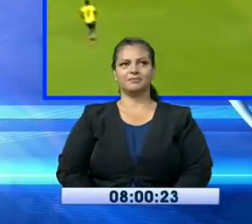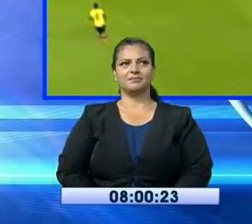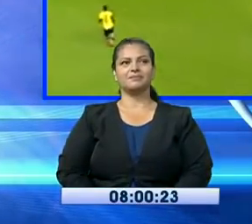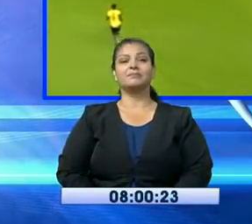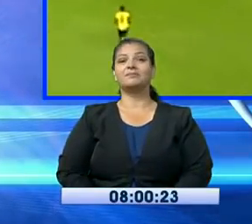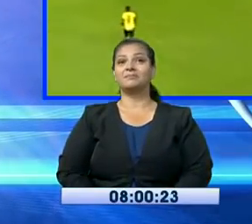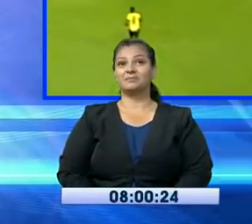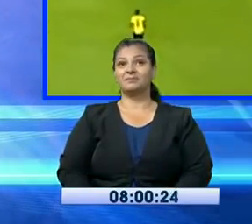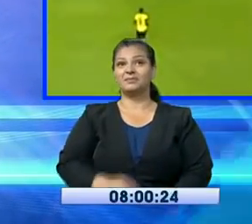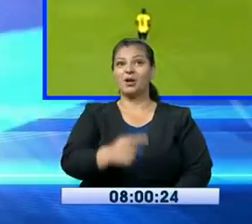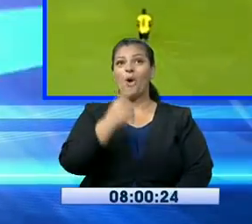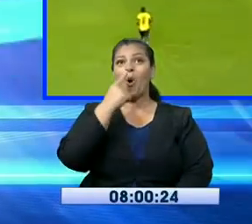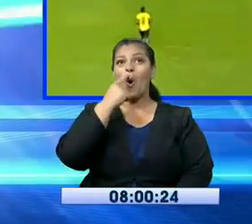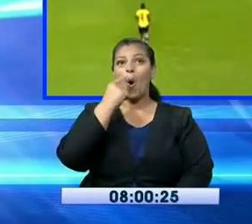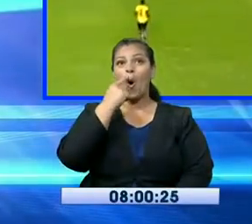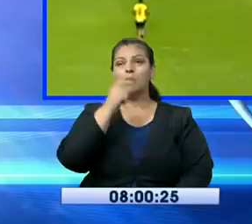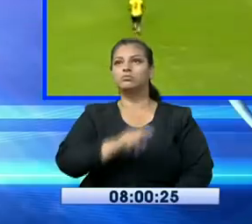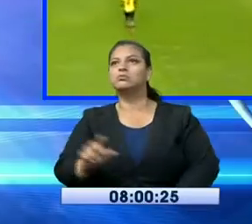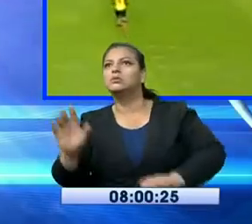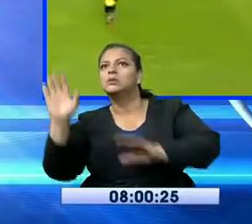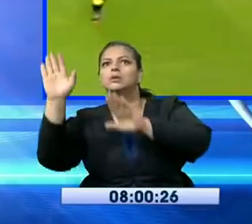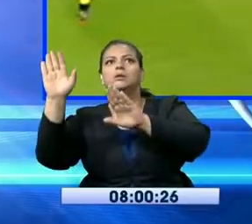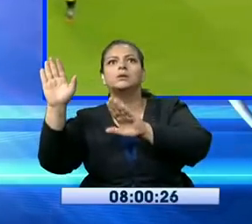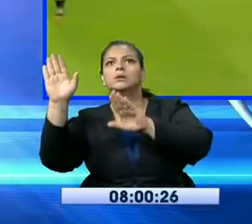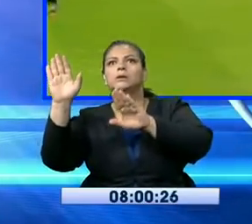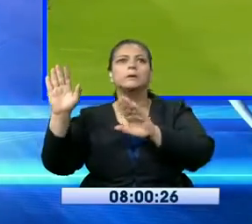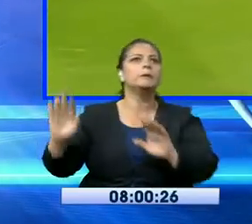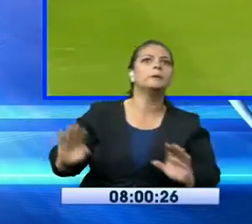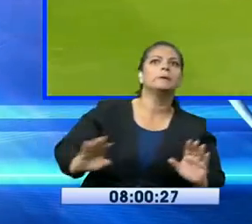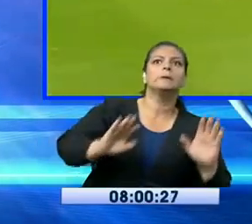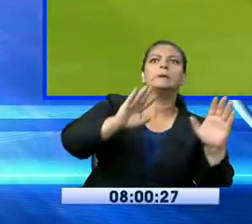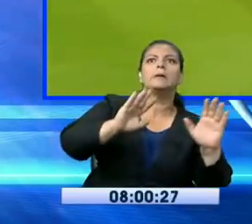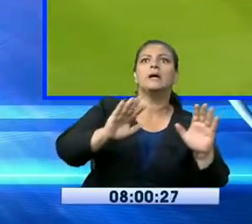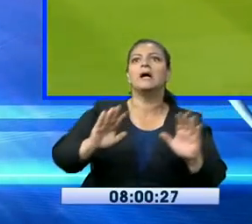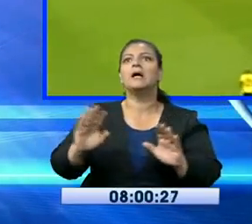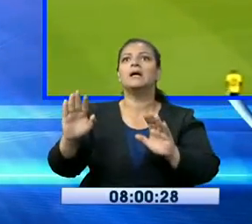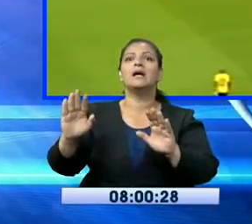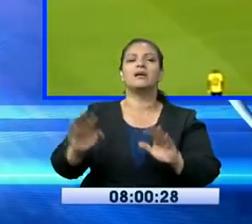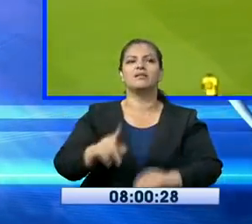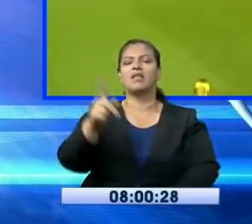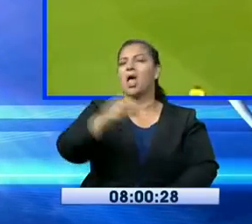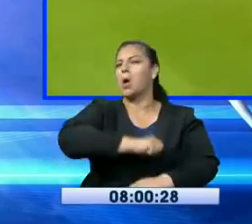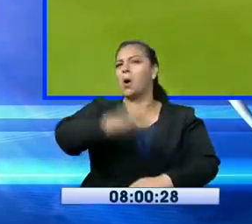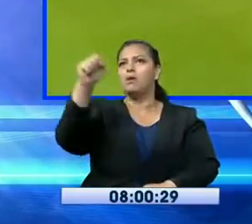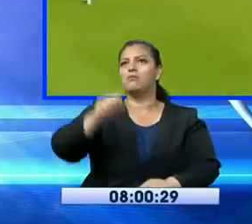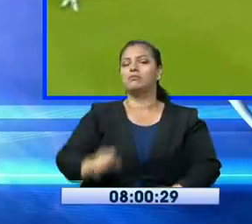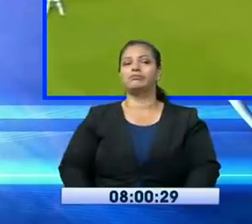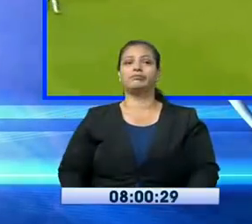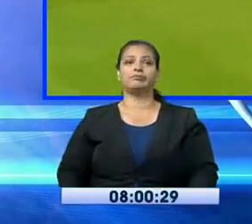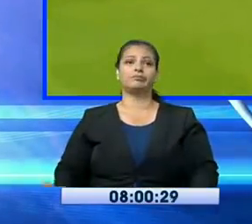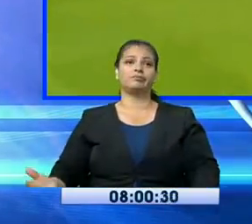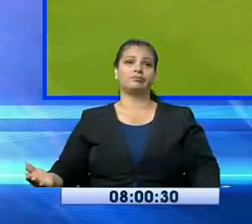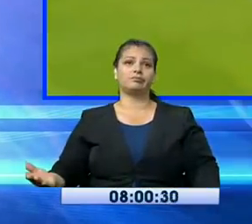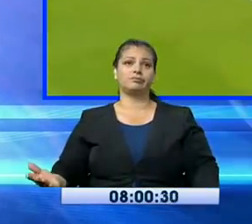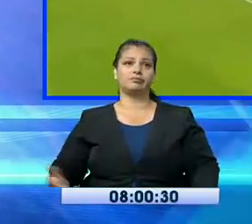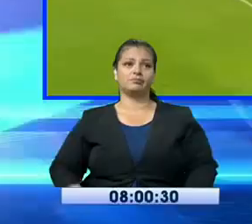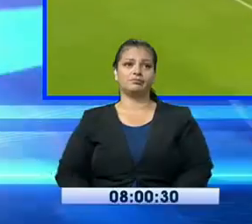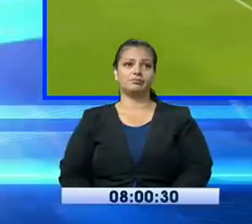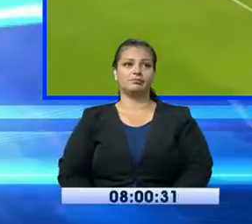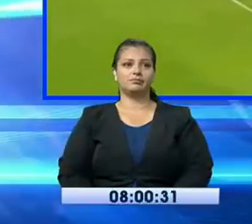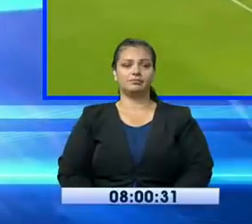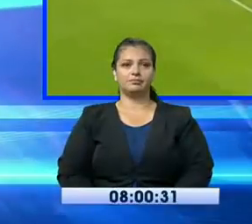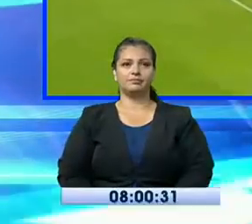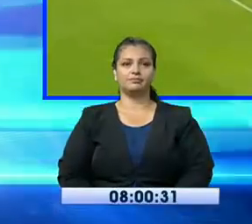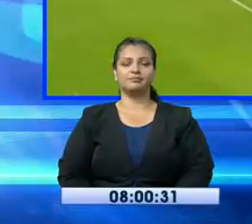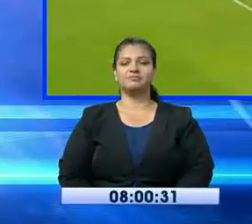mal esa barrera que permite el segundo gol y así y el resto pues se ve en tiempo el mejor jugador para mí el mejor perdón de la